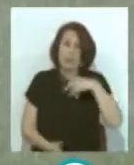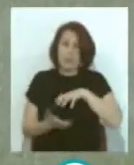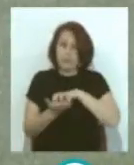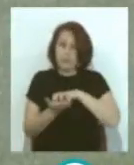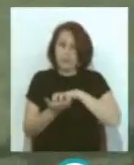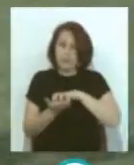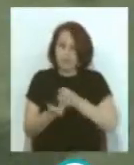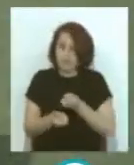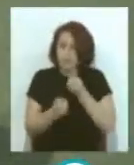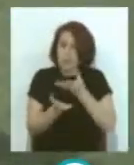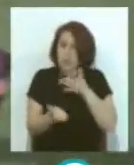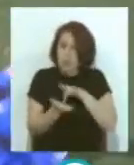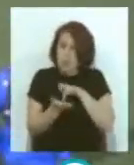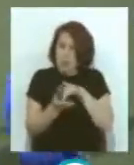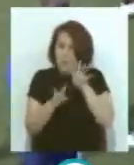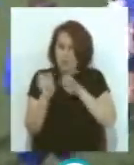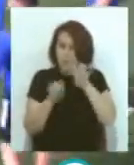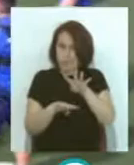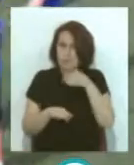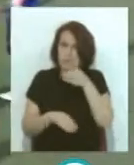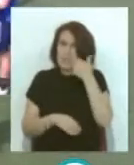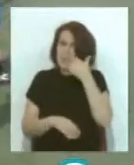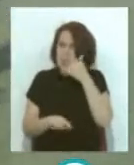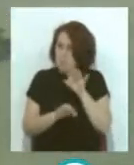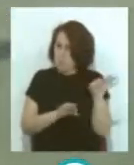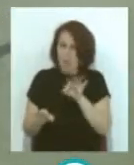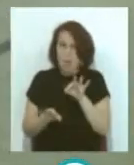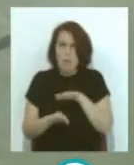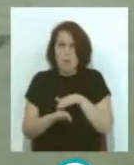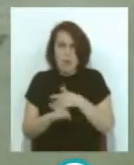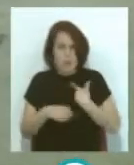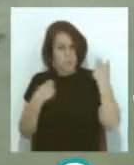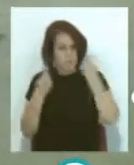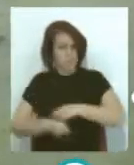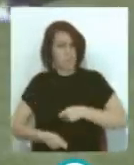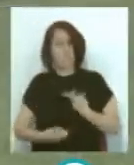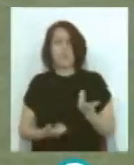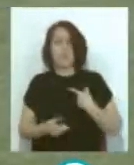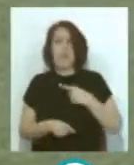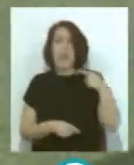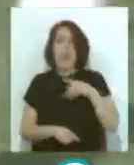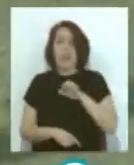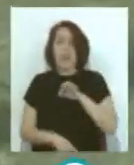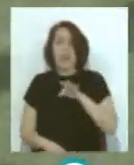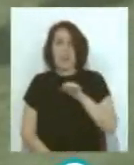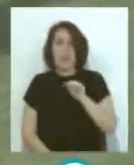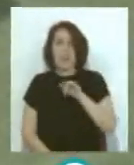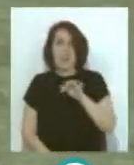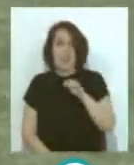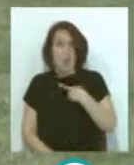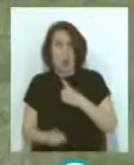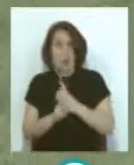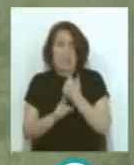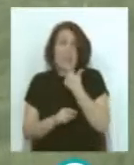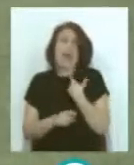una manifestación cuando le cuestionaban, oye, ¿te habías preparado el sábado para vestirte de corto y enfrentar al Getafe y seguir compitiendo? Y le decía, creo que